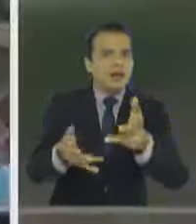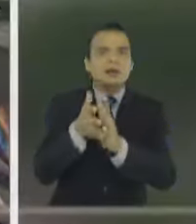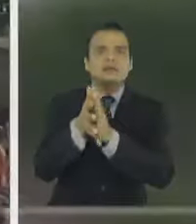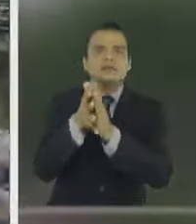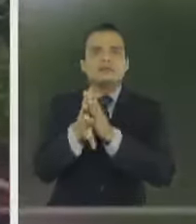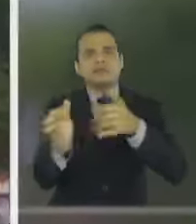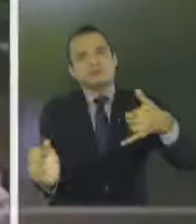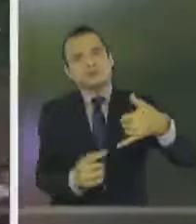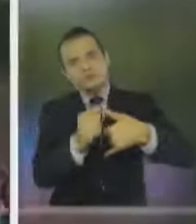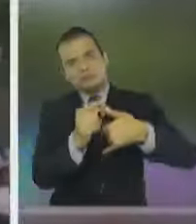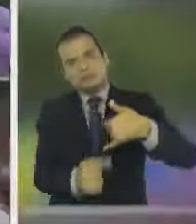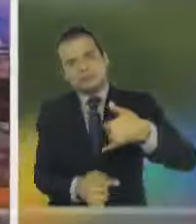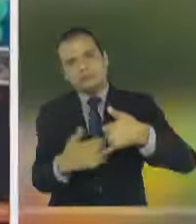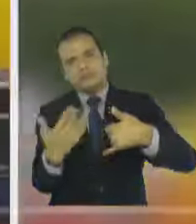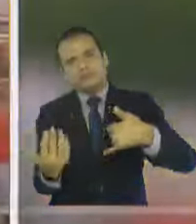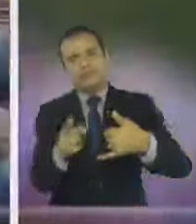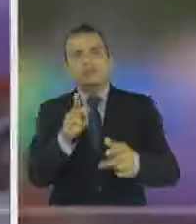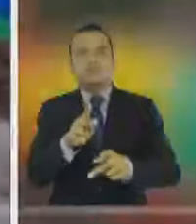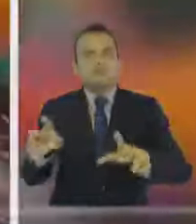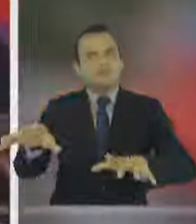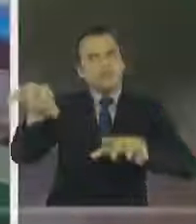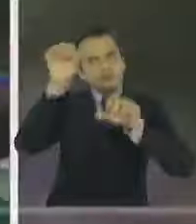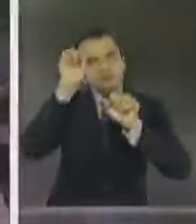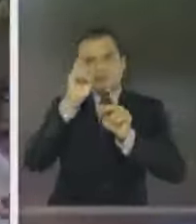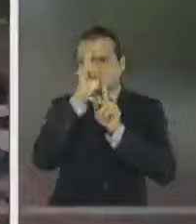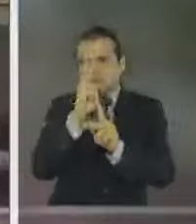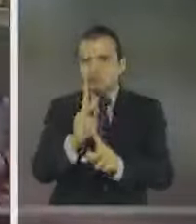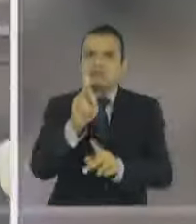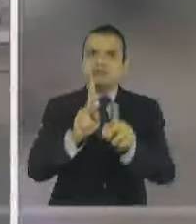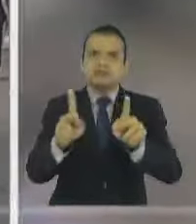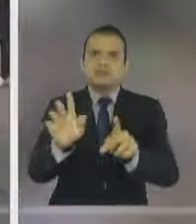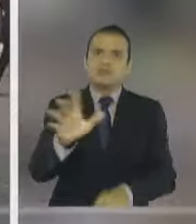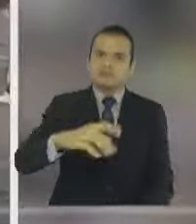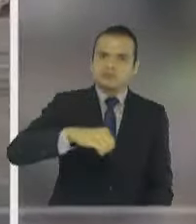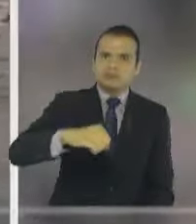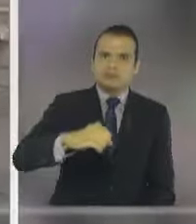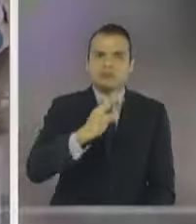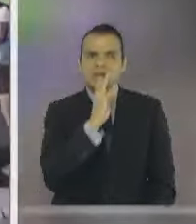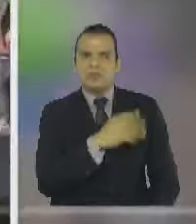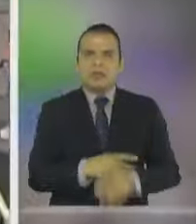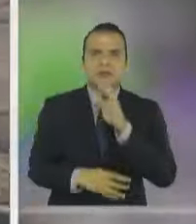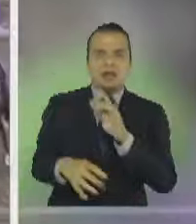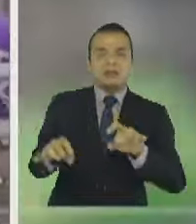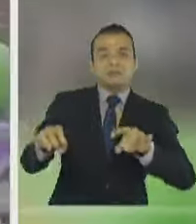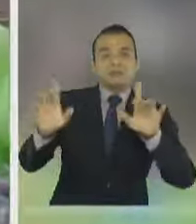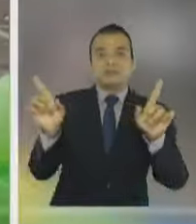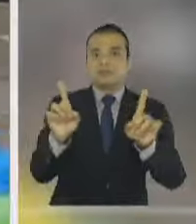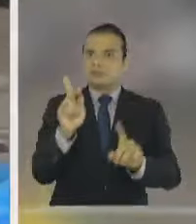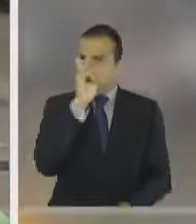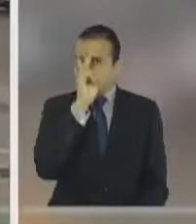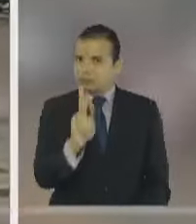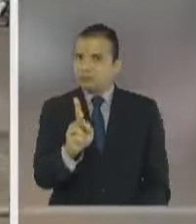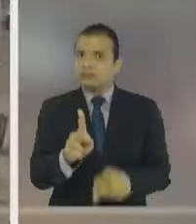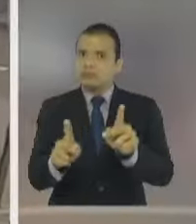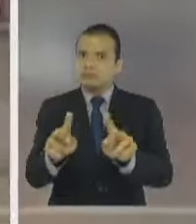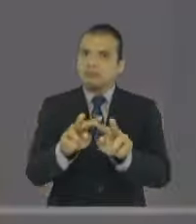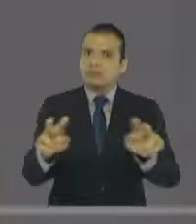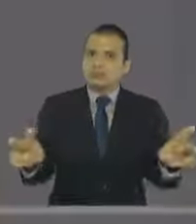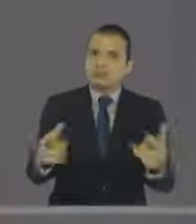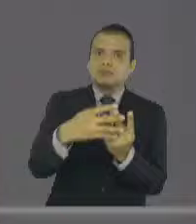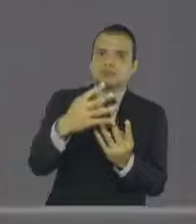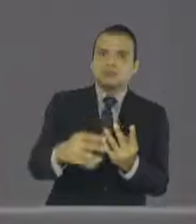la tolerancia, la igualdad de derechos ante la ley, la no discriminación y la dignidad de la población diversa en el marco del Día Internacional del